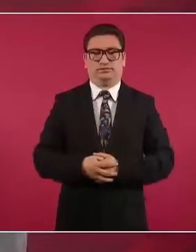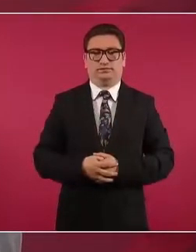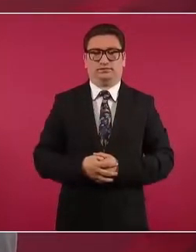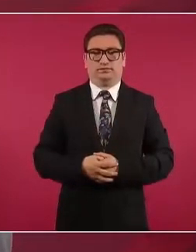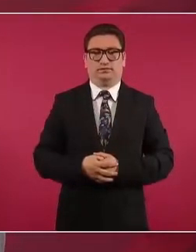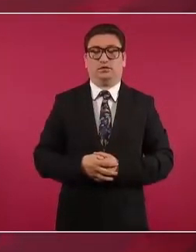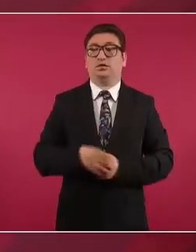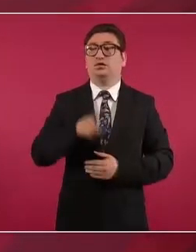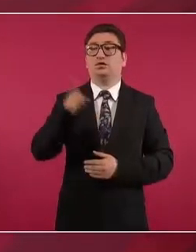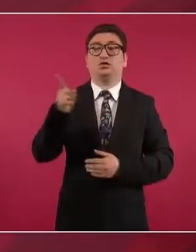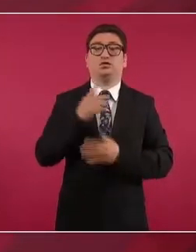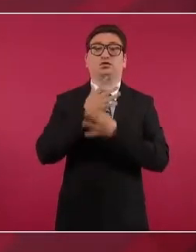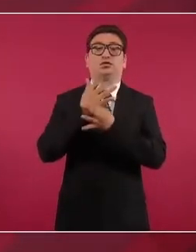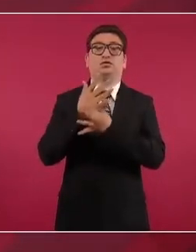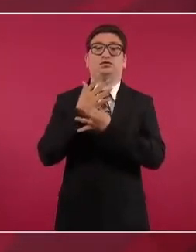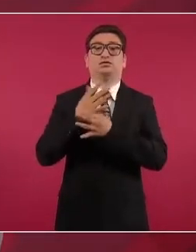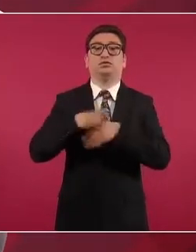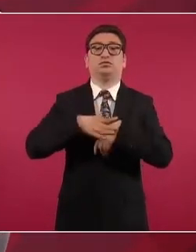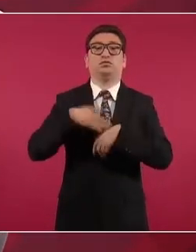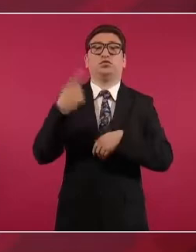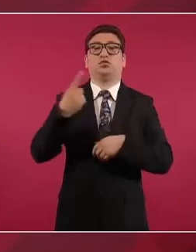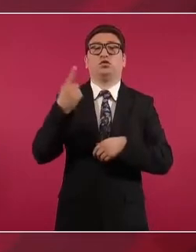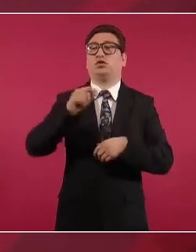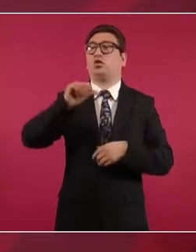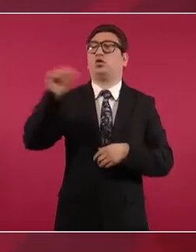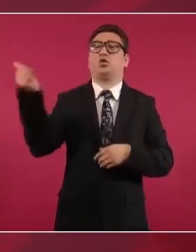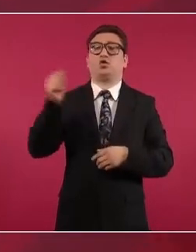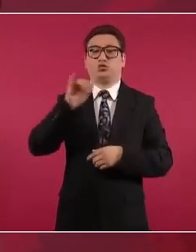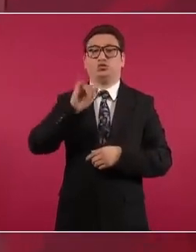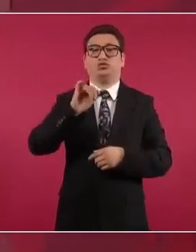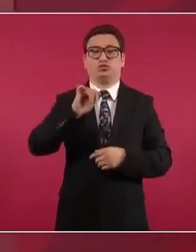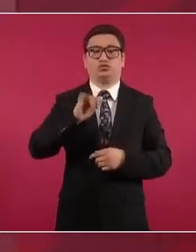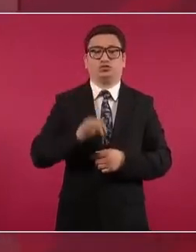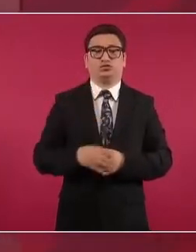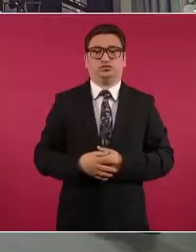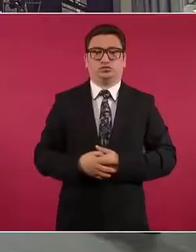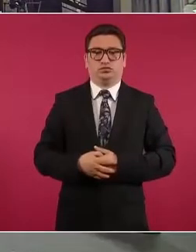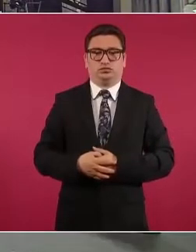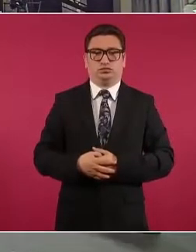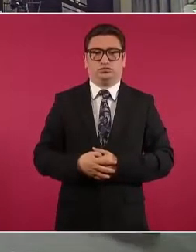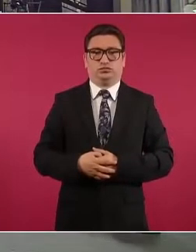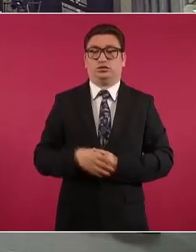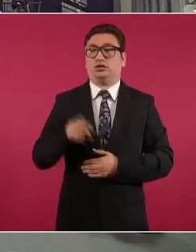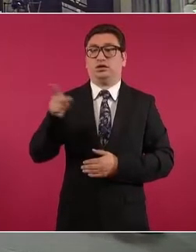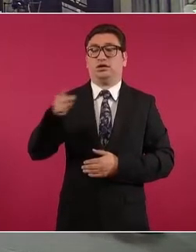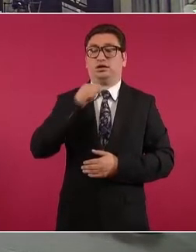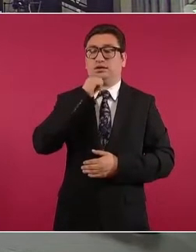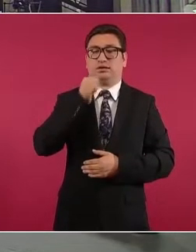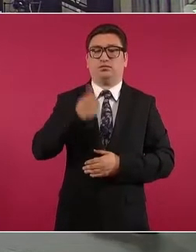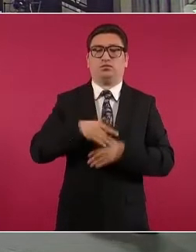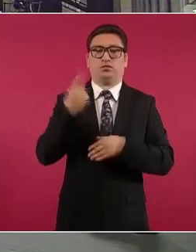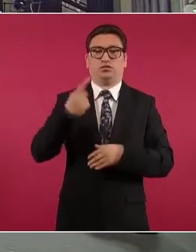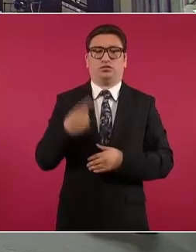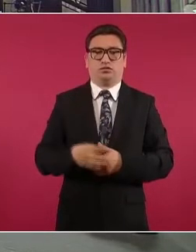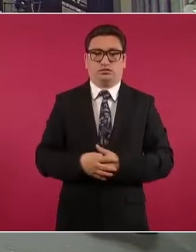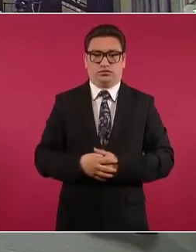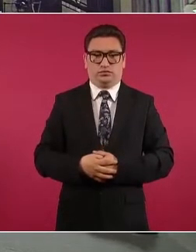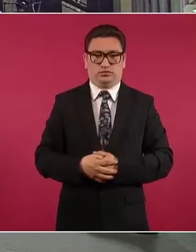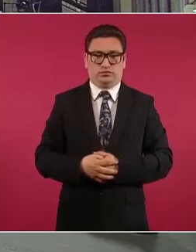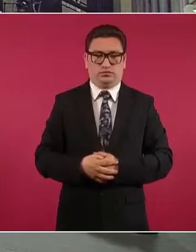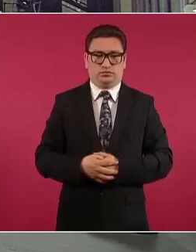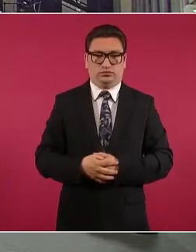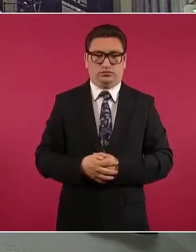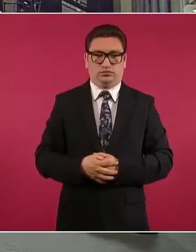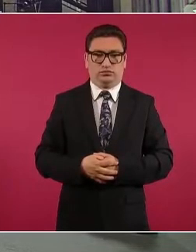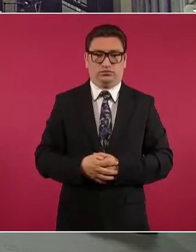Y van a decir, ¿y por qué a otros sí y a él no? Porque ese es un